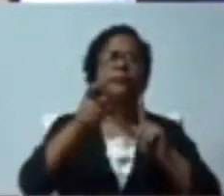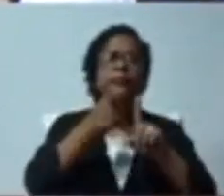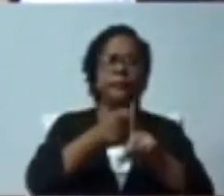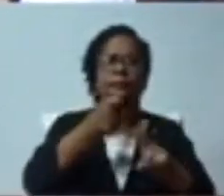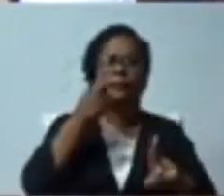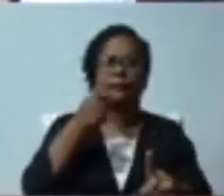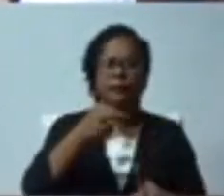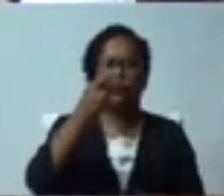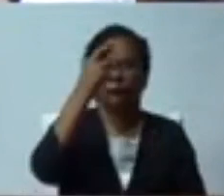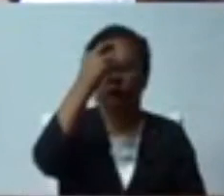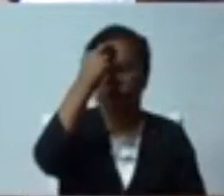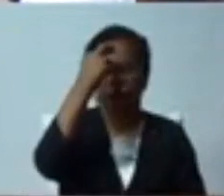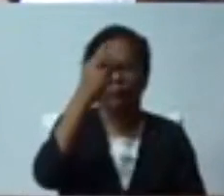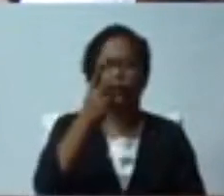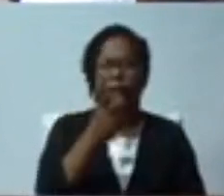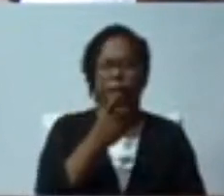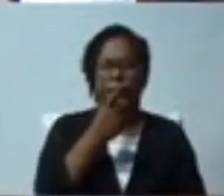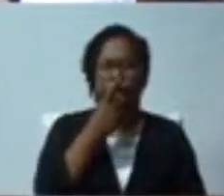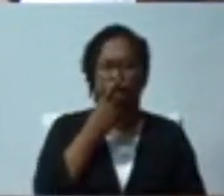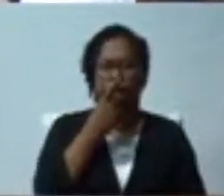vivimos a diario